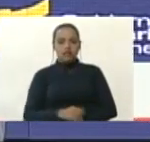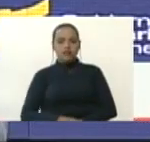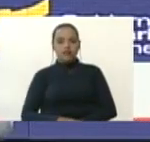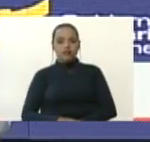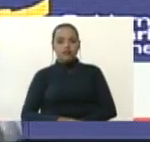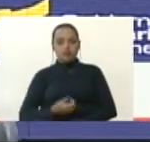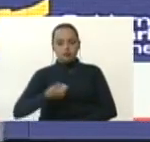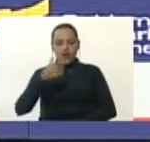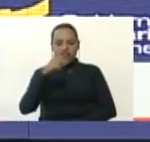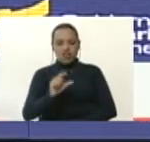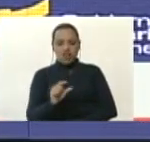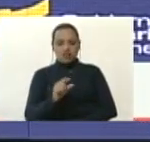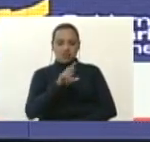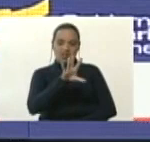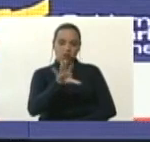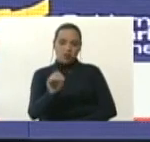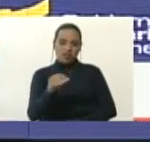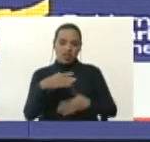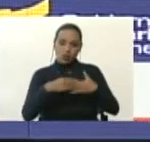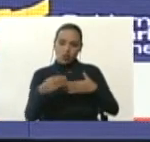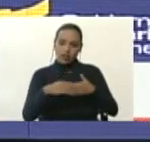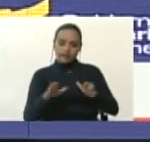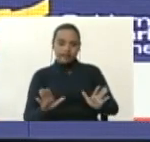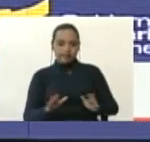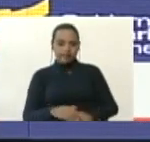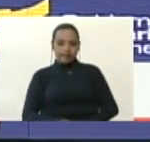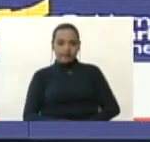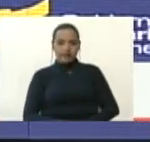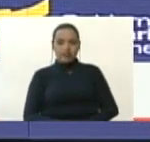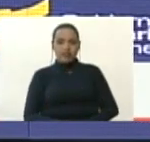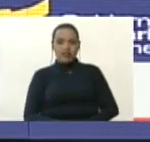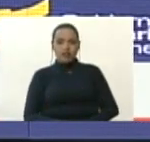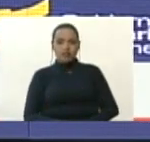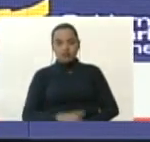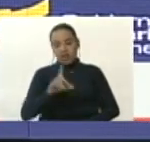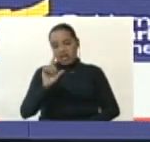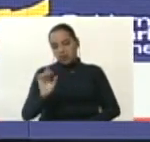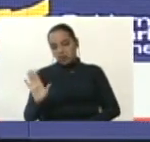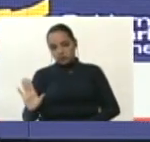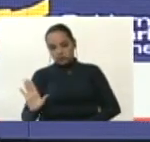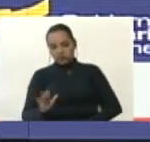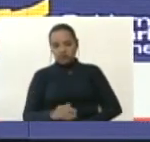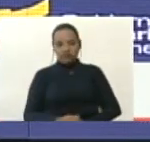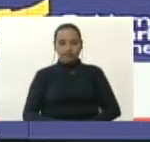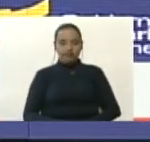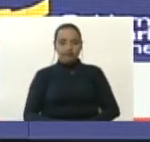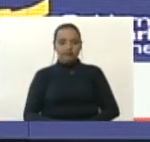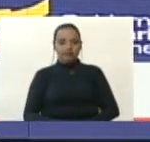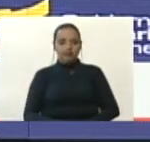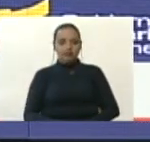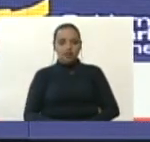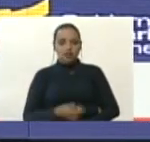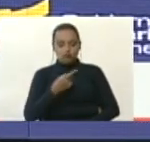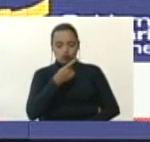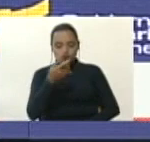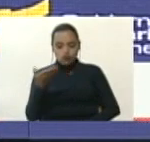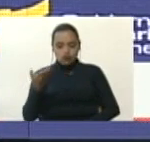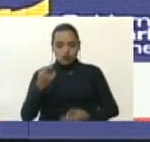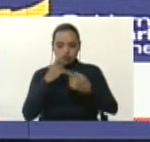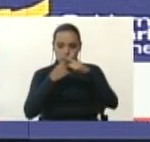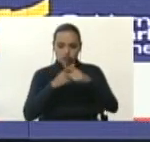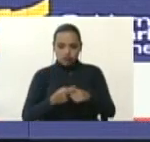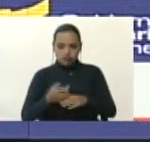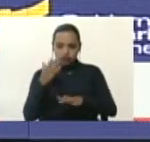más barato saldría en $50. Baratico, pues, te lo pongo barato. Si usted saca una multiplicación